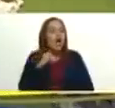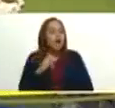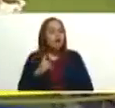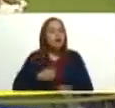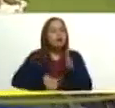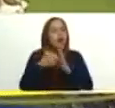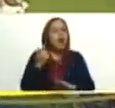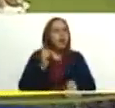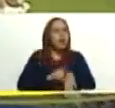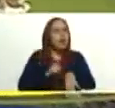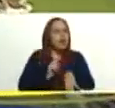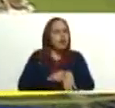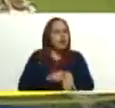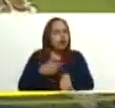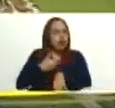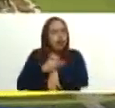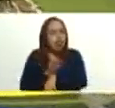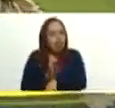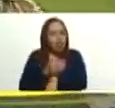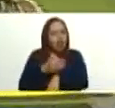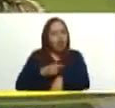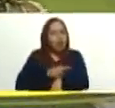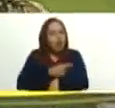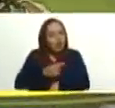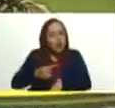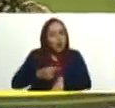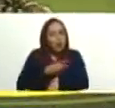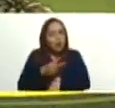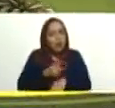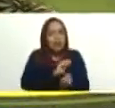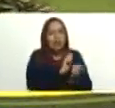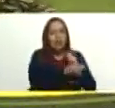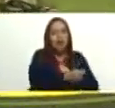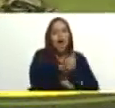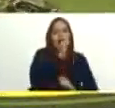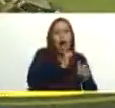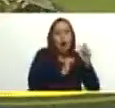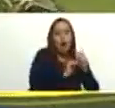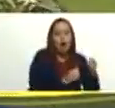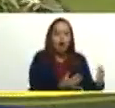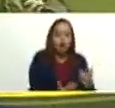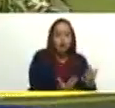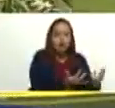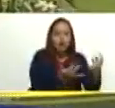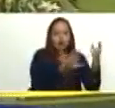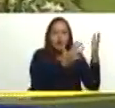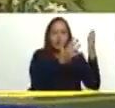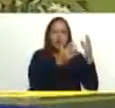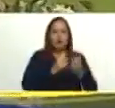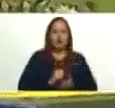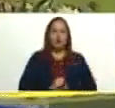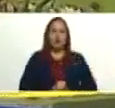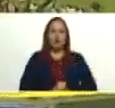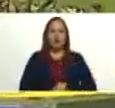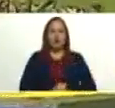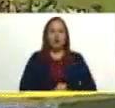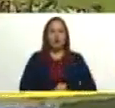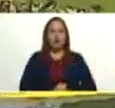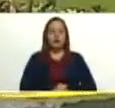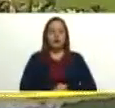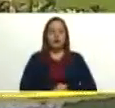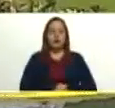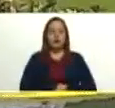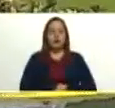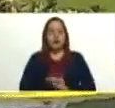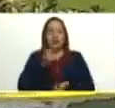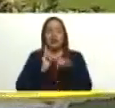tiempo water, que el, la transformación de agua en vapor. A multitude of contradictions, en medio